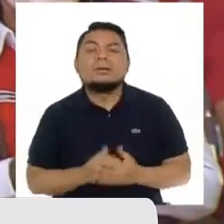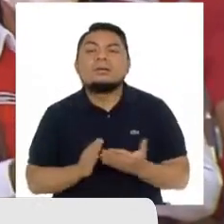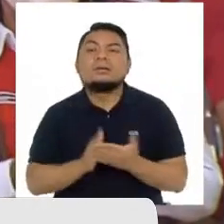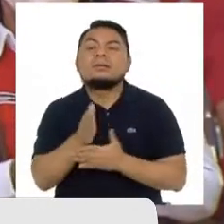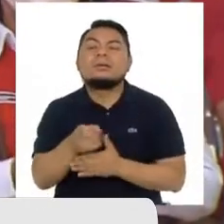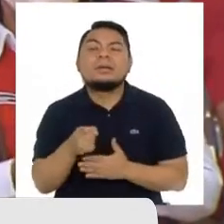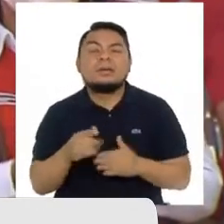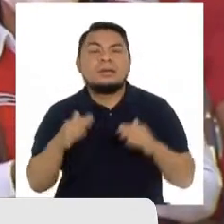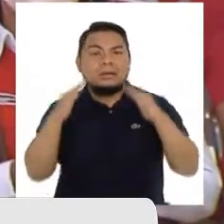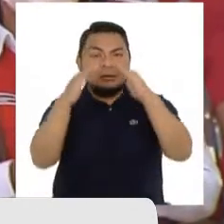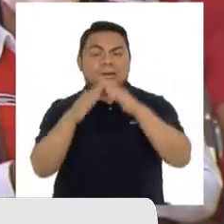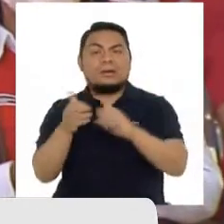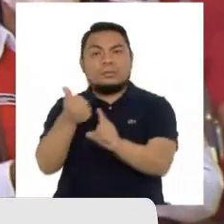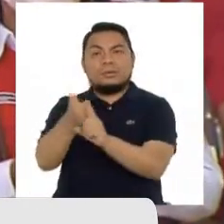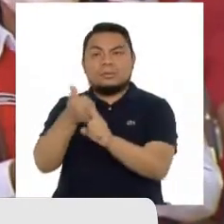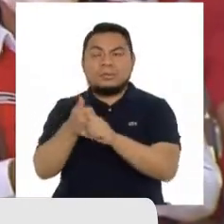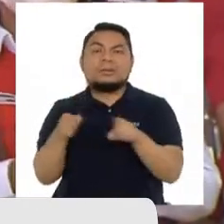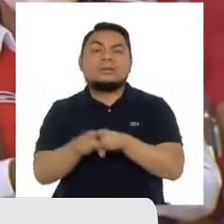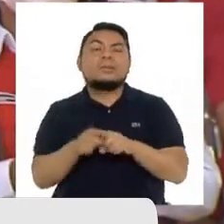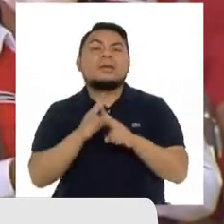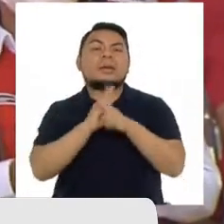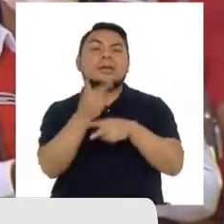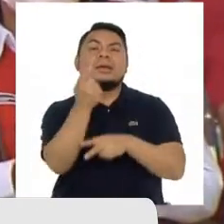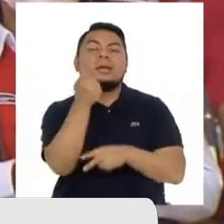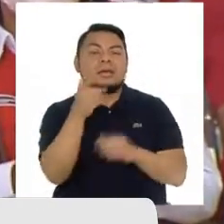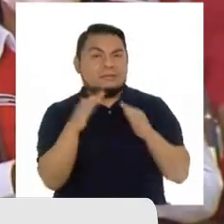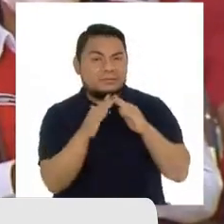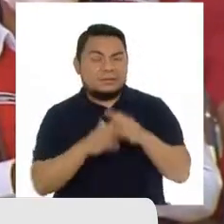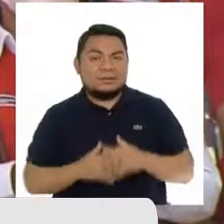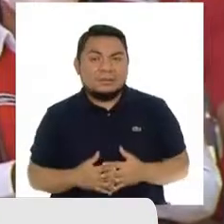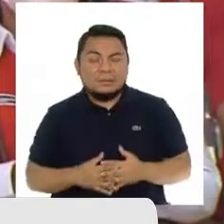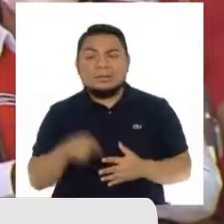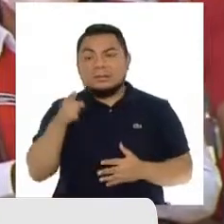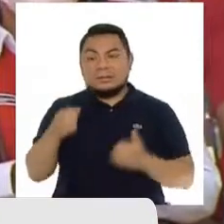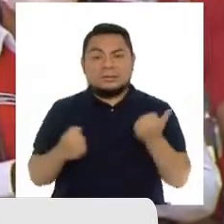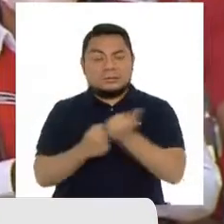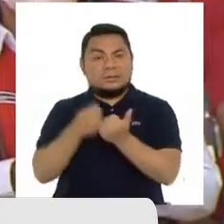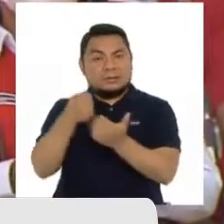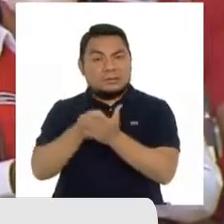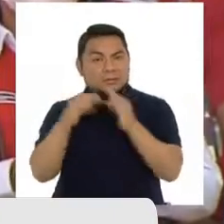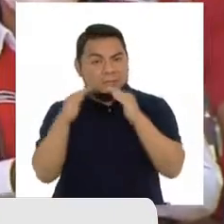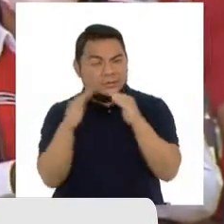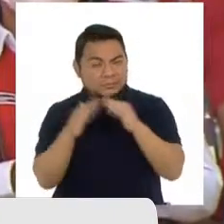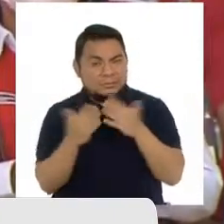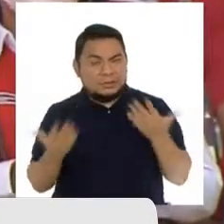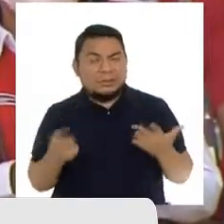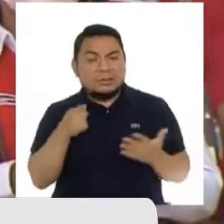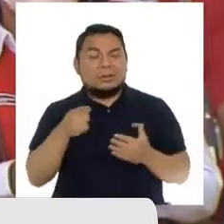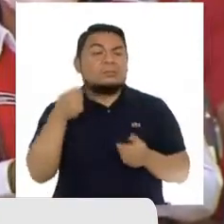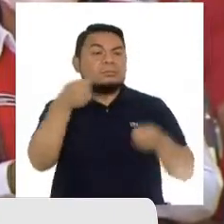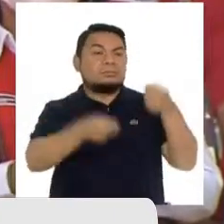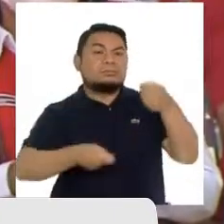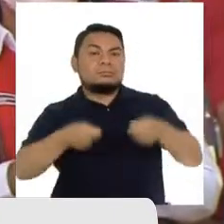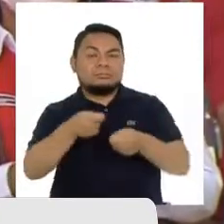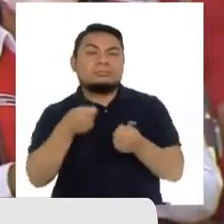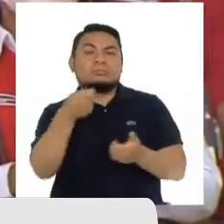techo propio y crédito vivienda los subsidios de vivienda desembolsados